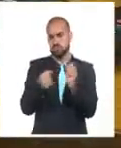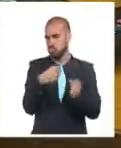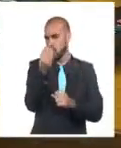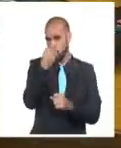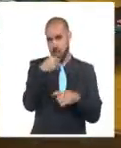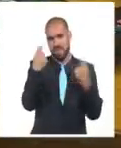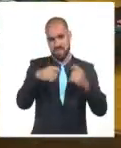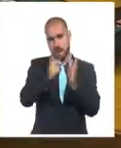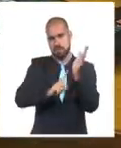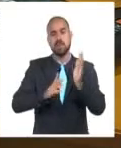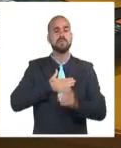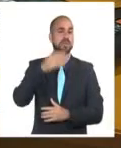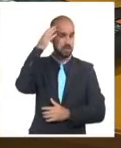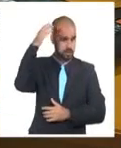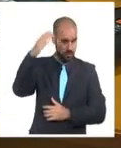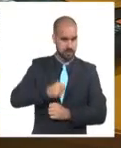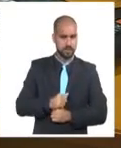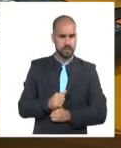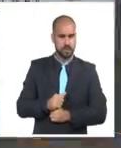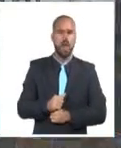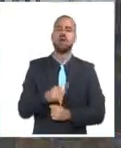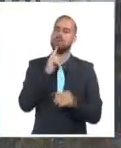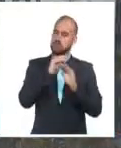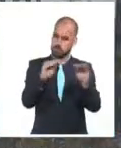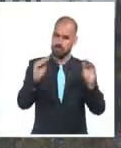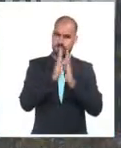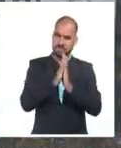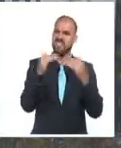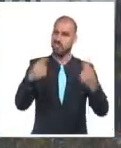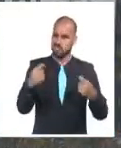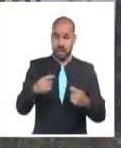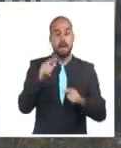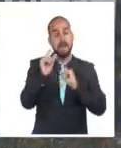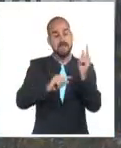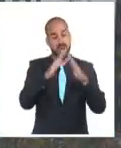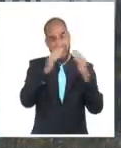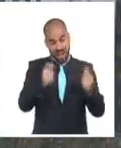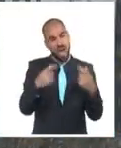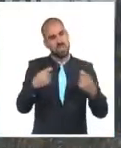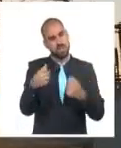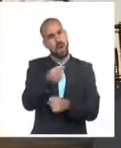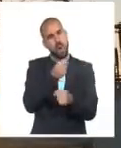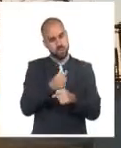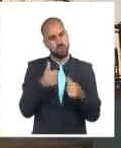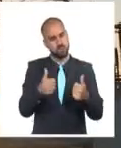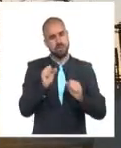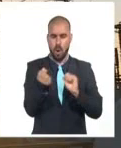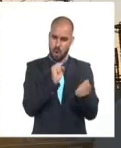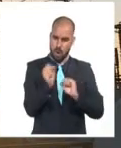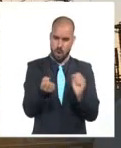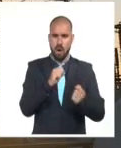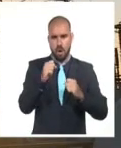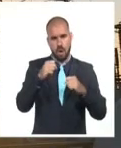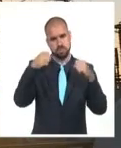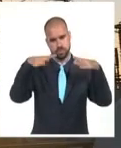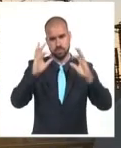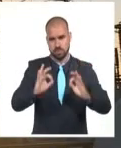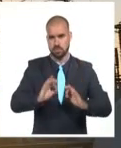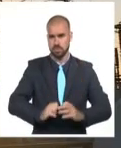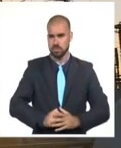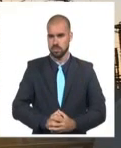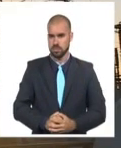el sector estatal y convoca hacer un uso racional en el área residencial.